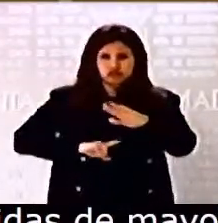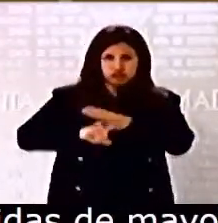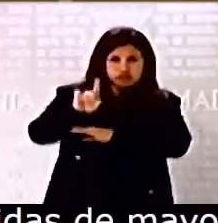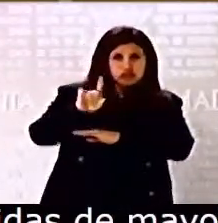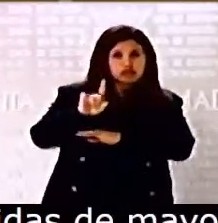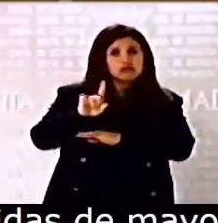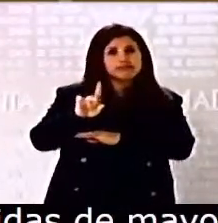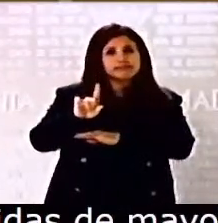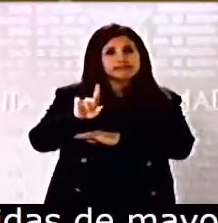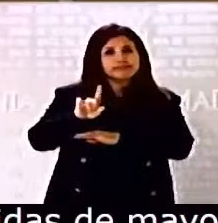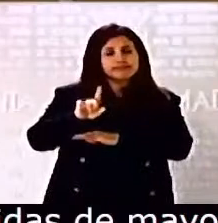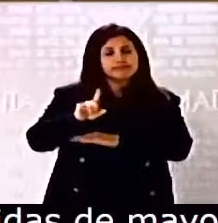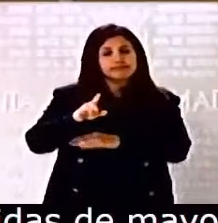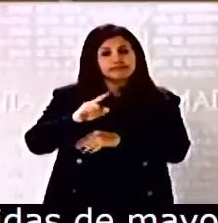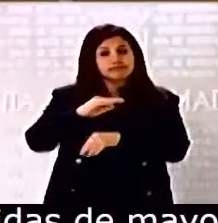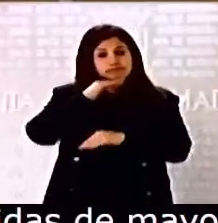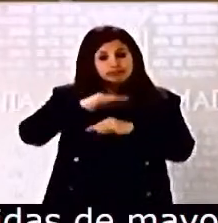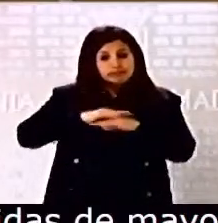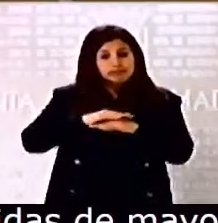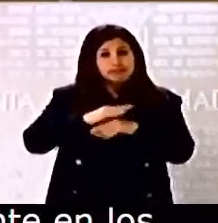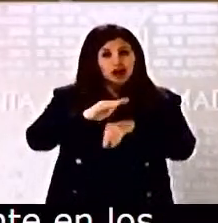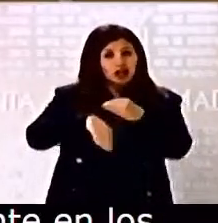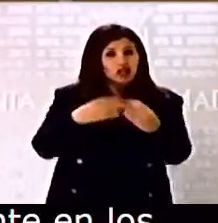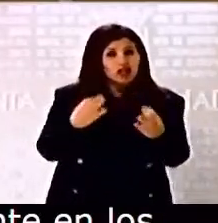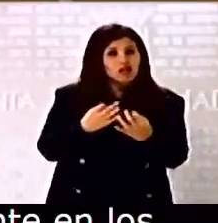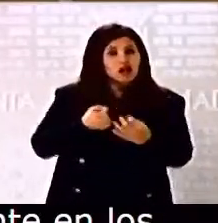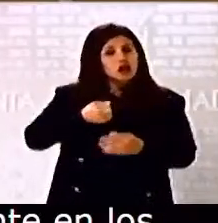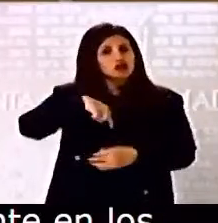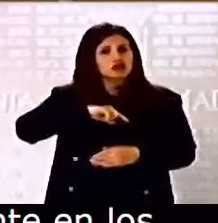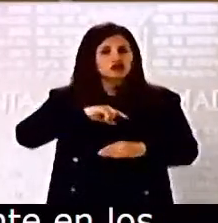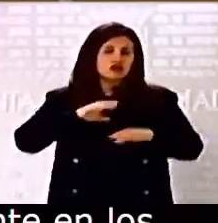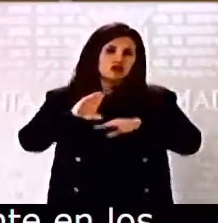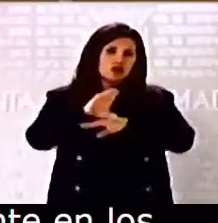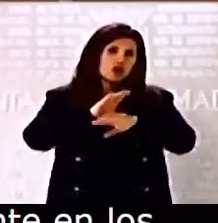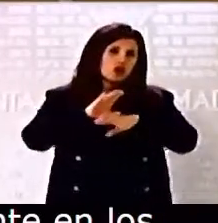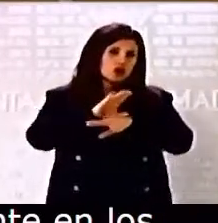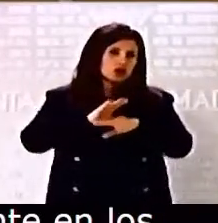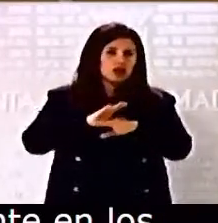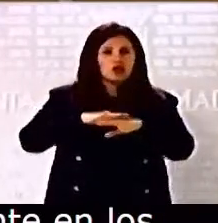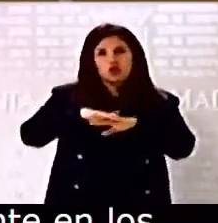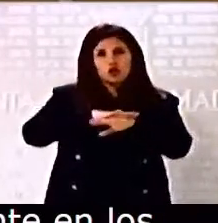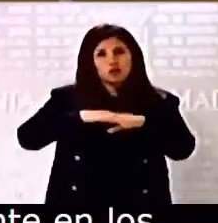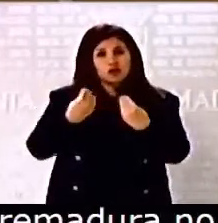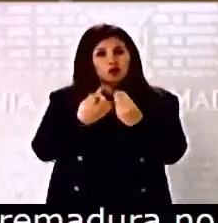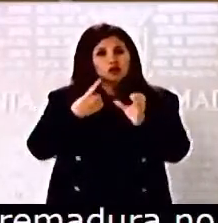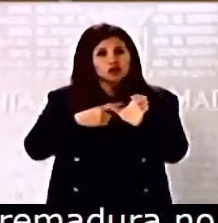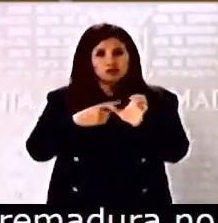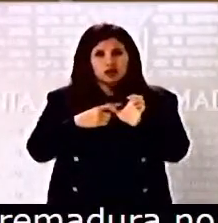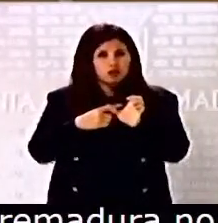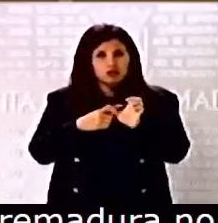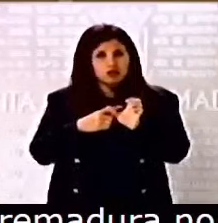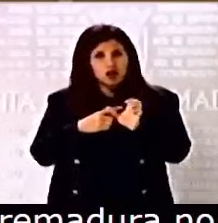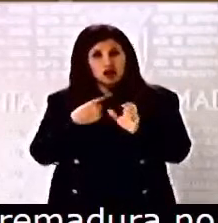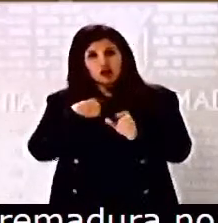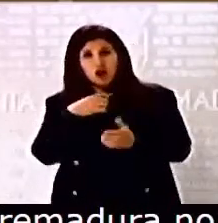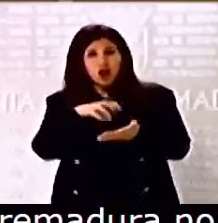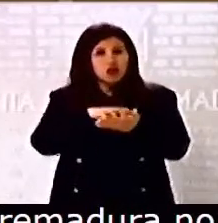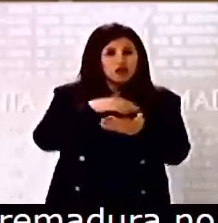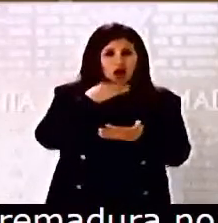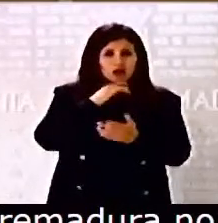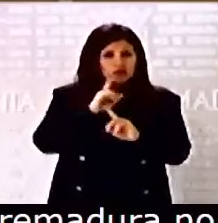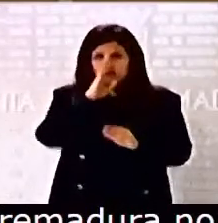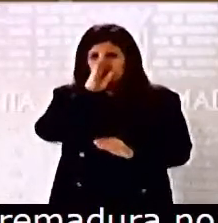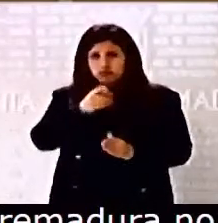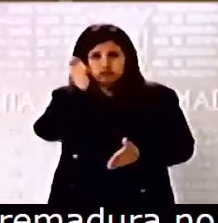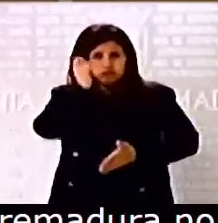próximos días, al Consejo de Gobierno de la Junta de Extremadura no le va a temblar el pulso para ponerlas en marcha.